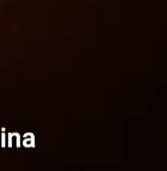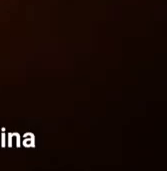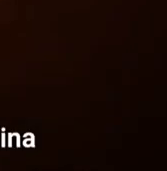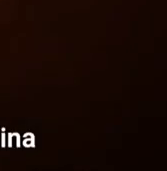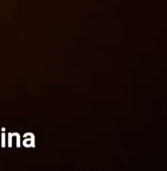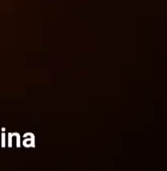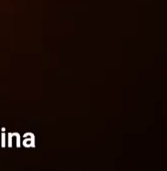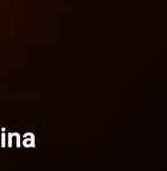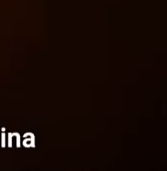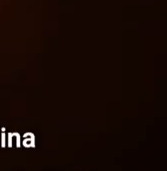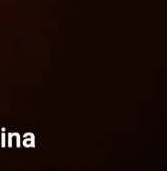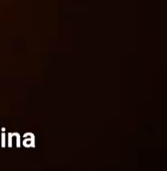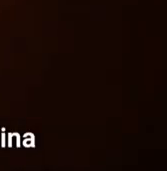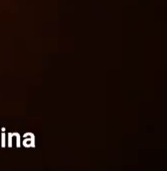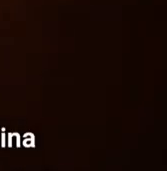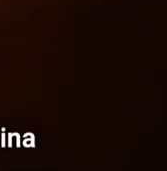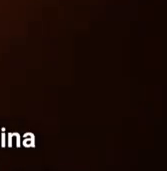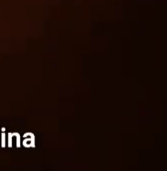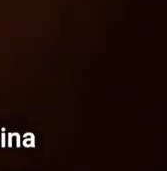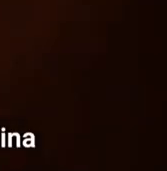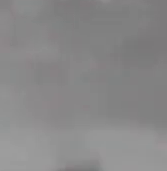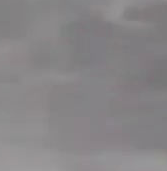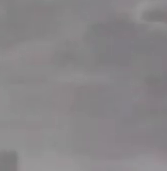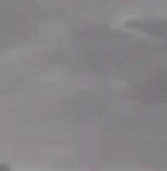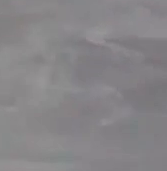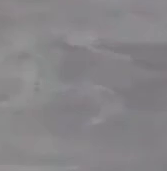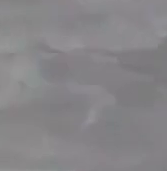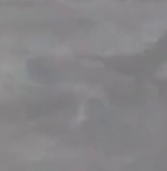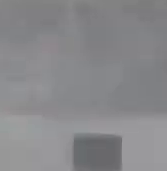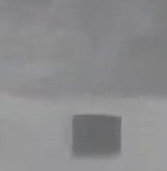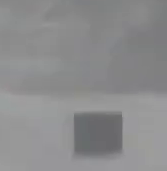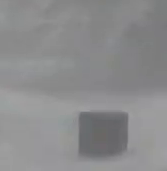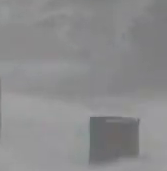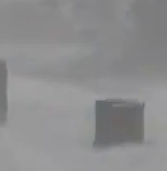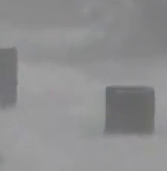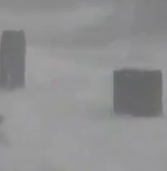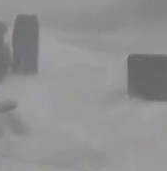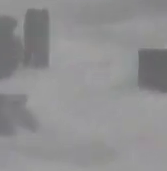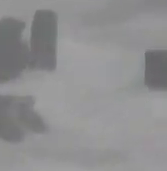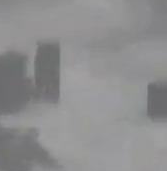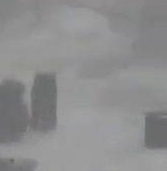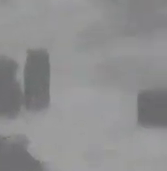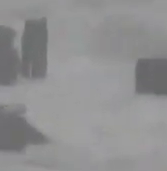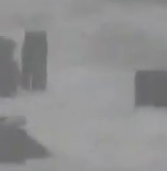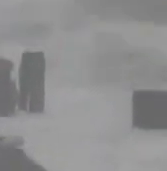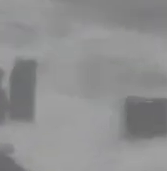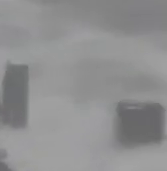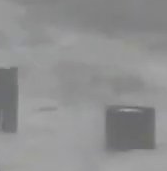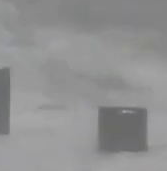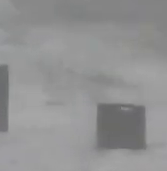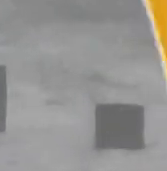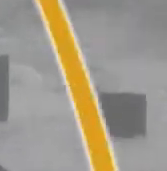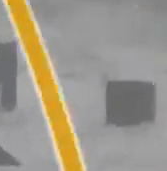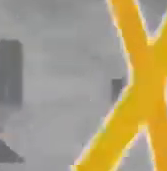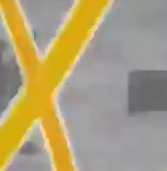forestales por lo que urge tomar acciones desde lo individual y colectivo para aminorar los efectos de estos fenómenos